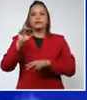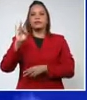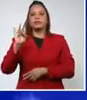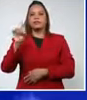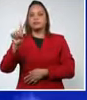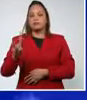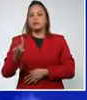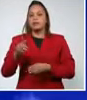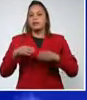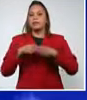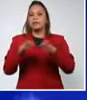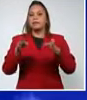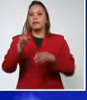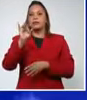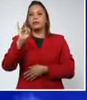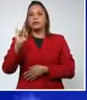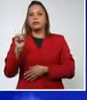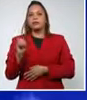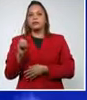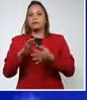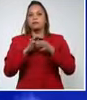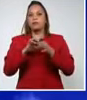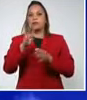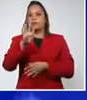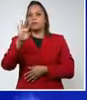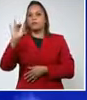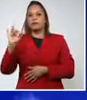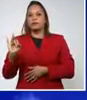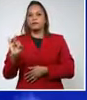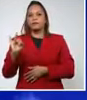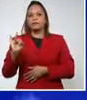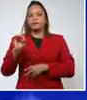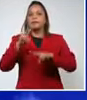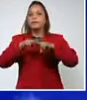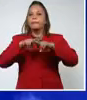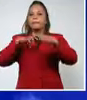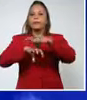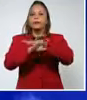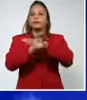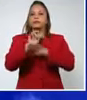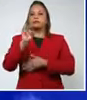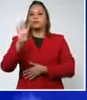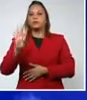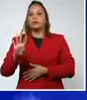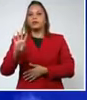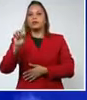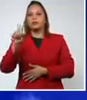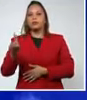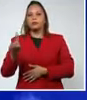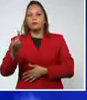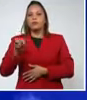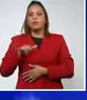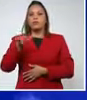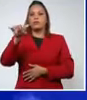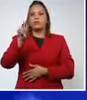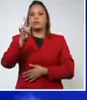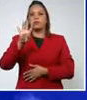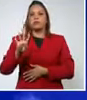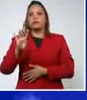Miguel 60, Guanabacoa 47, Habana del Este y Boyeros con 41 cada